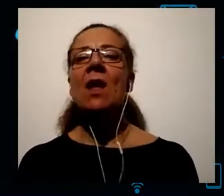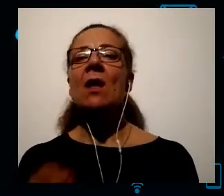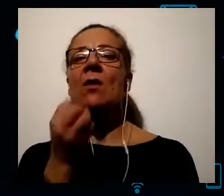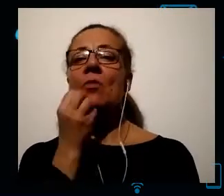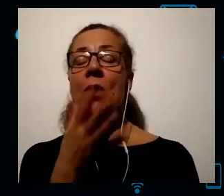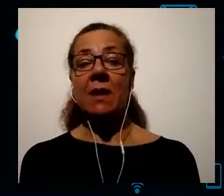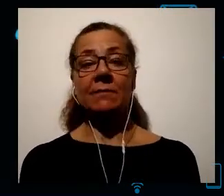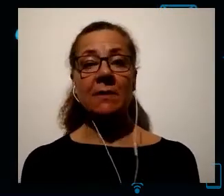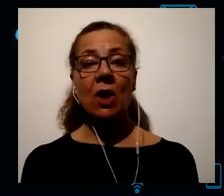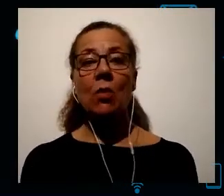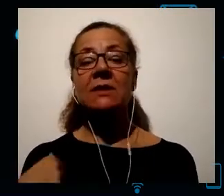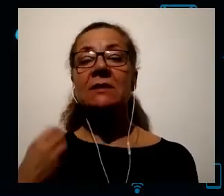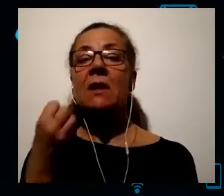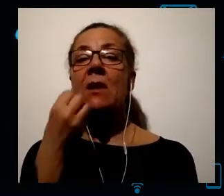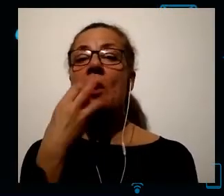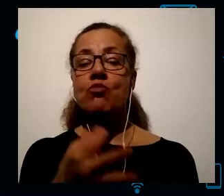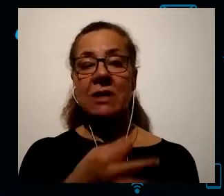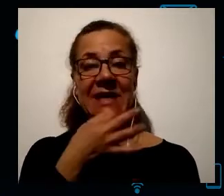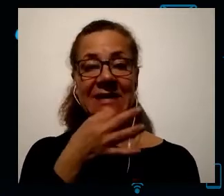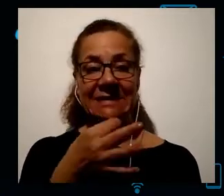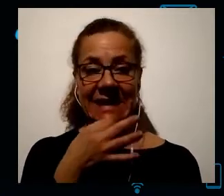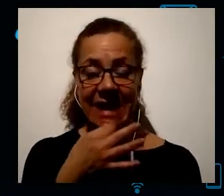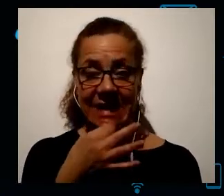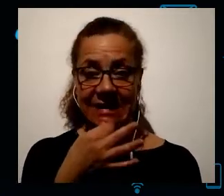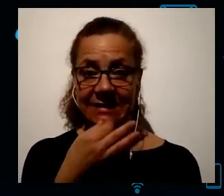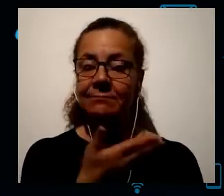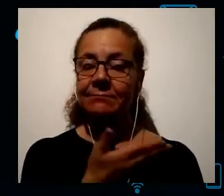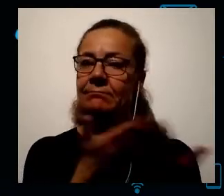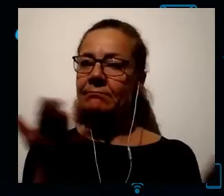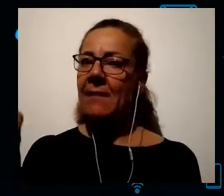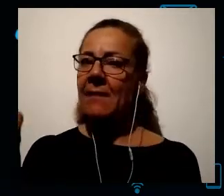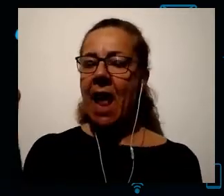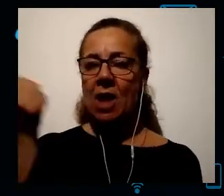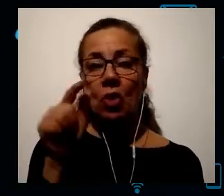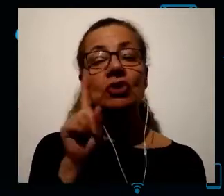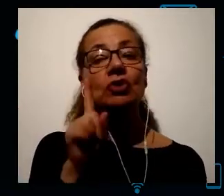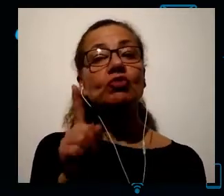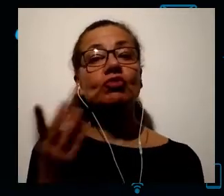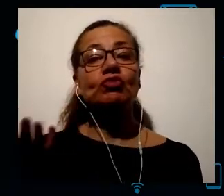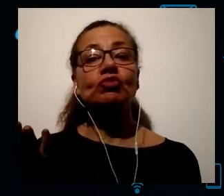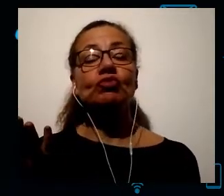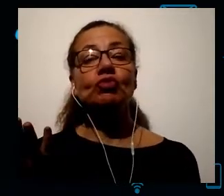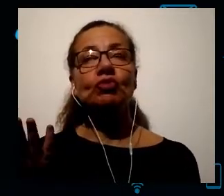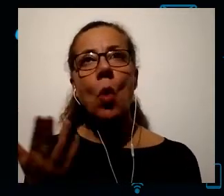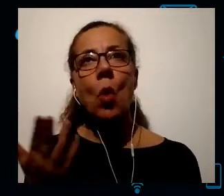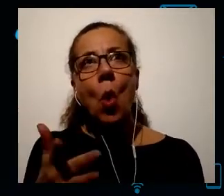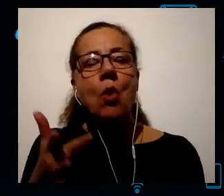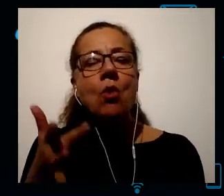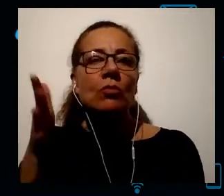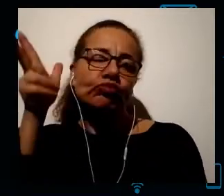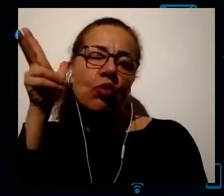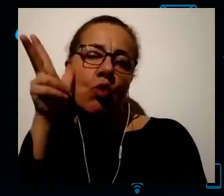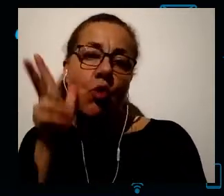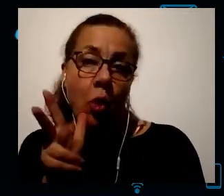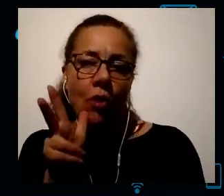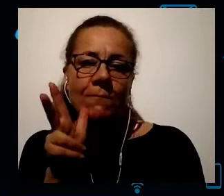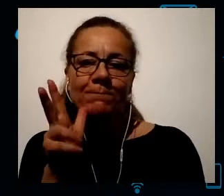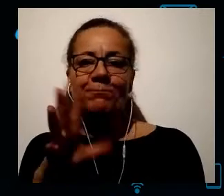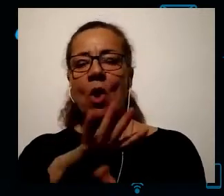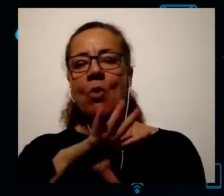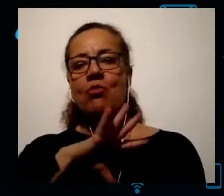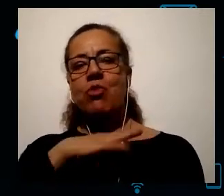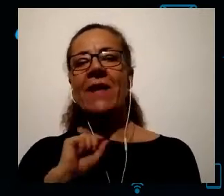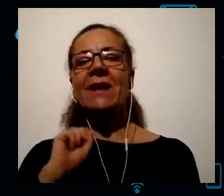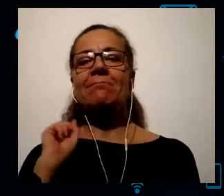muy buenas tardes a todos la verdad es que es un lujo poder poder participar